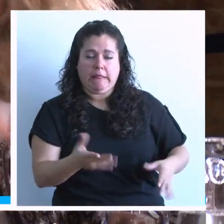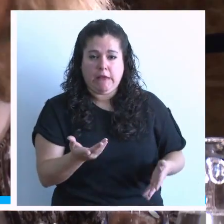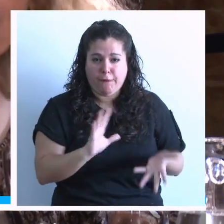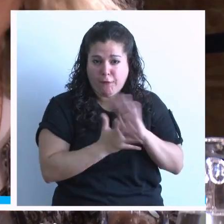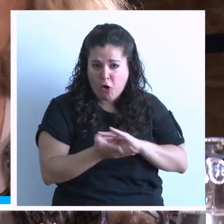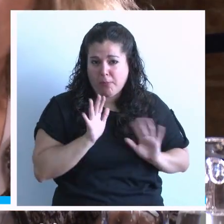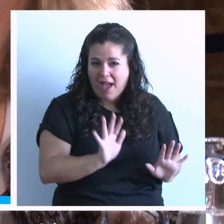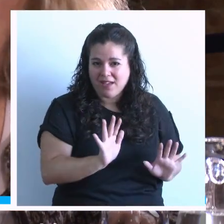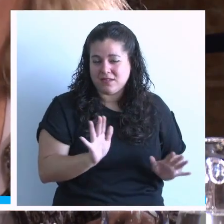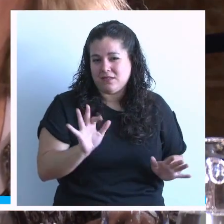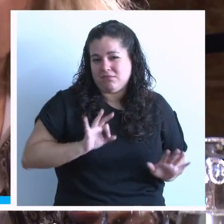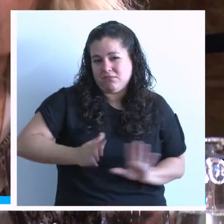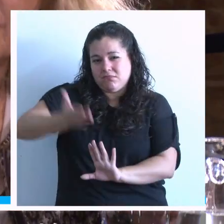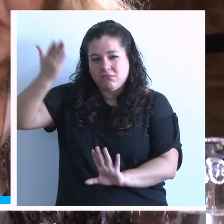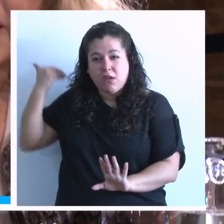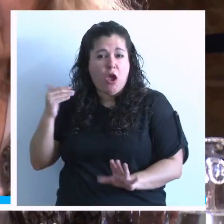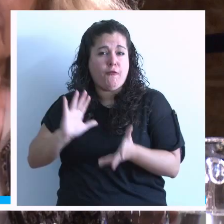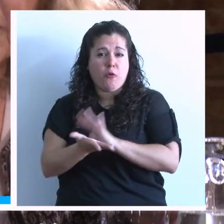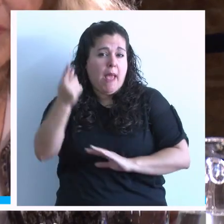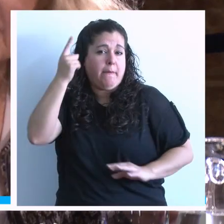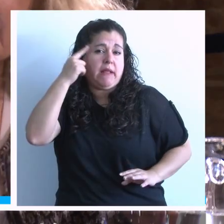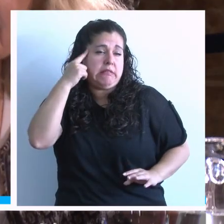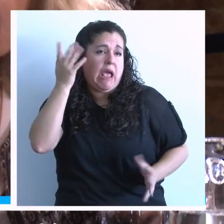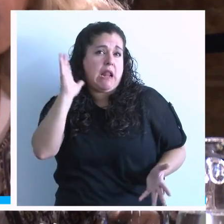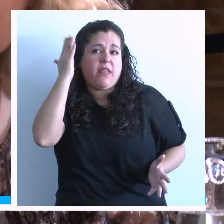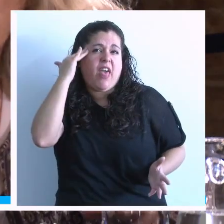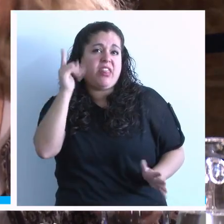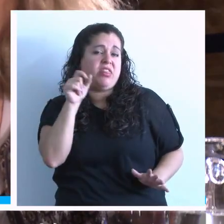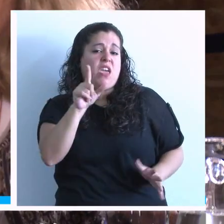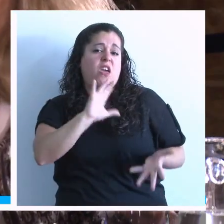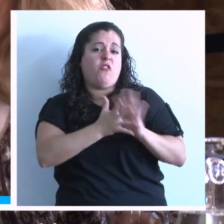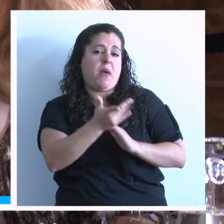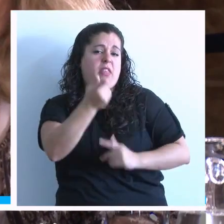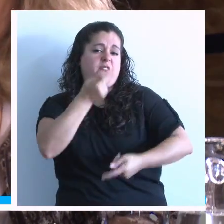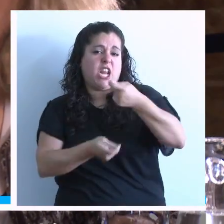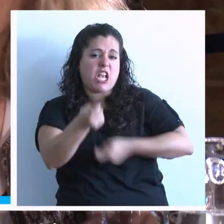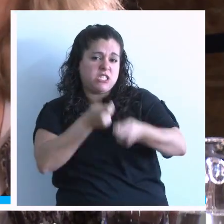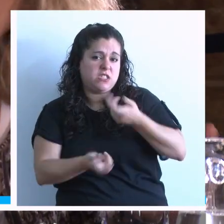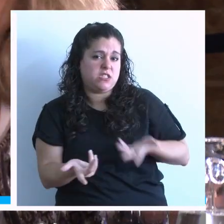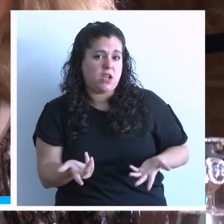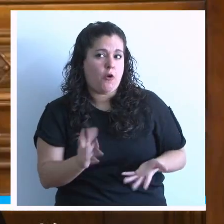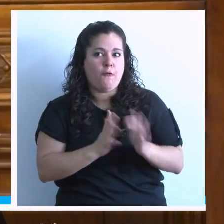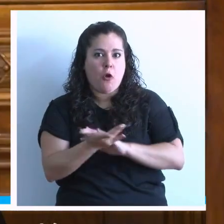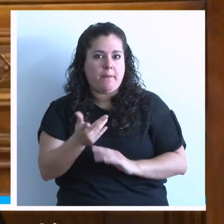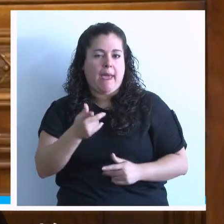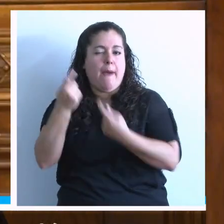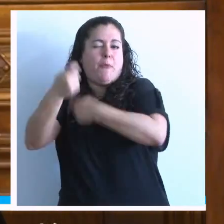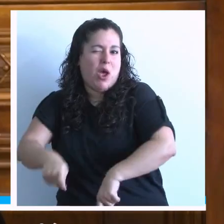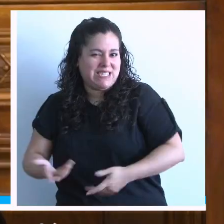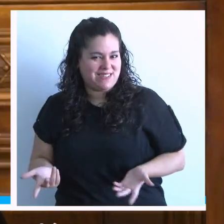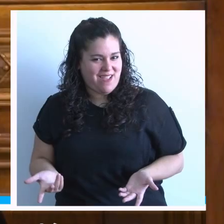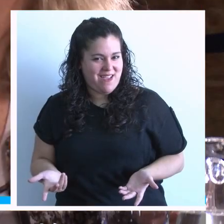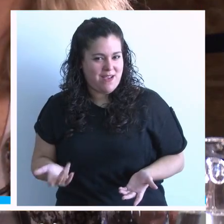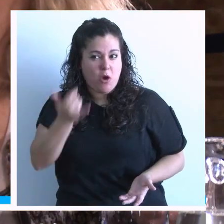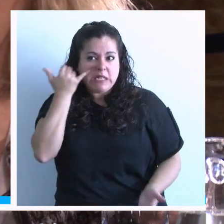juego todo ya y gano ya o nunca, que es una mentalidad típicamente del mundo financiero, ¿no? O sea, de buitre, mentalidad de buitre.